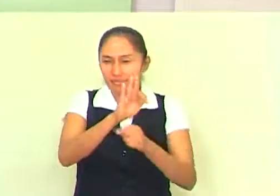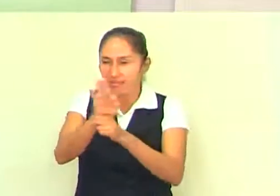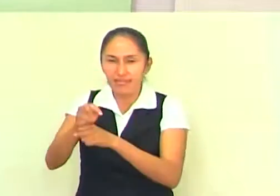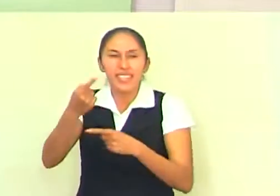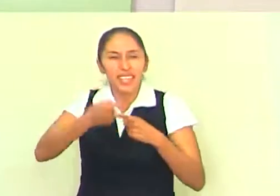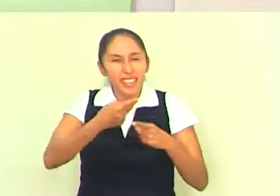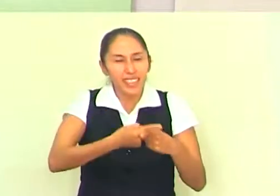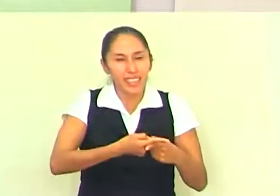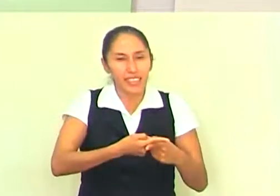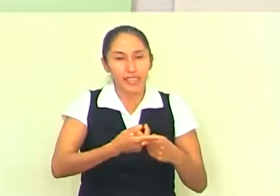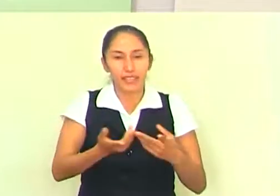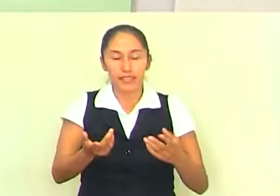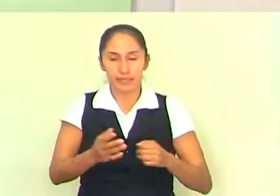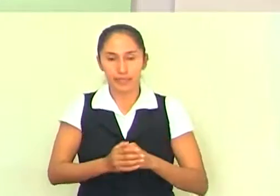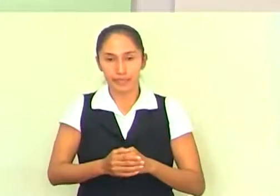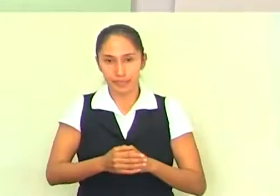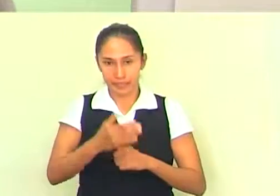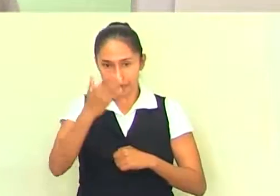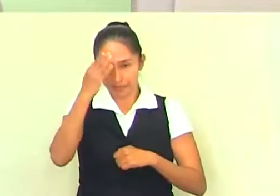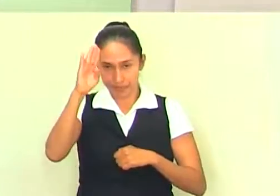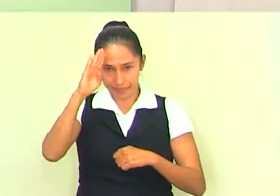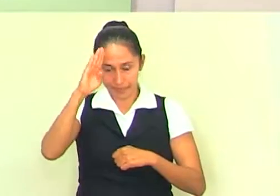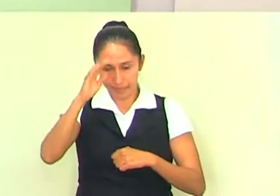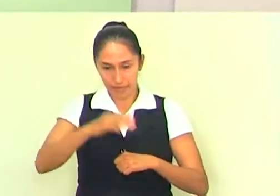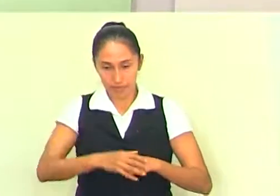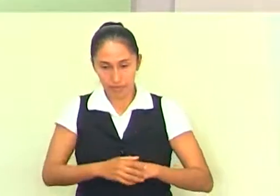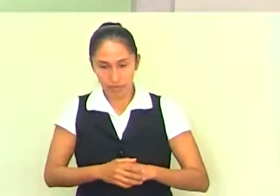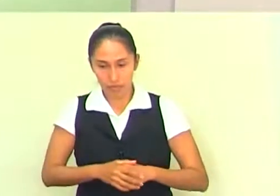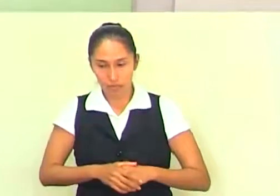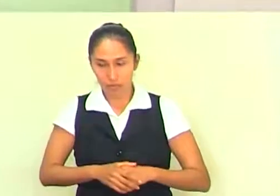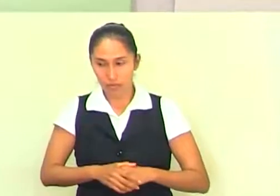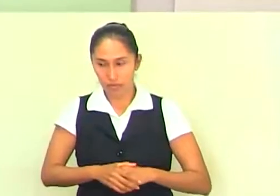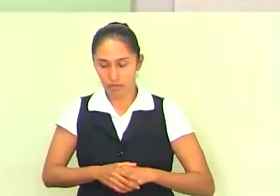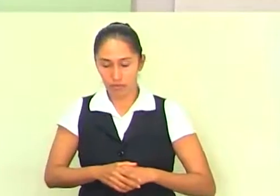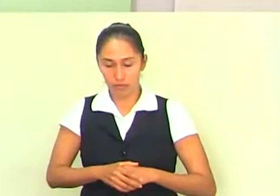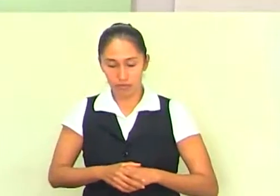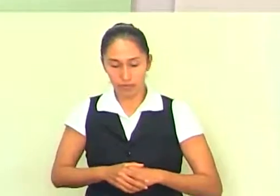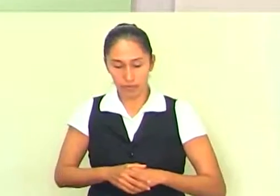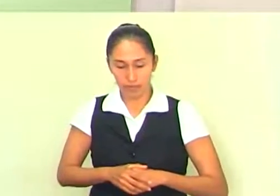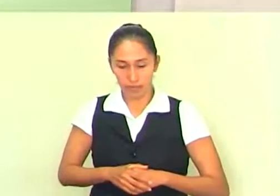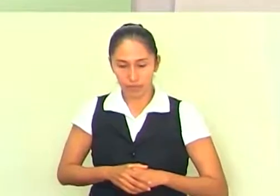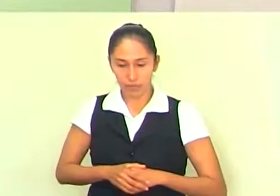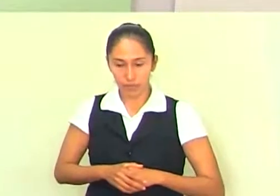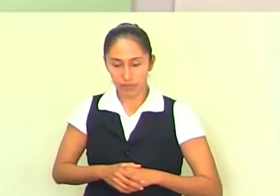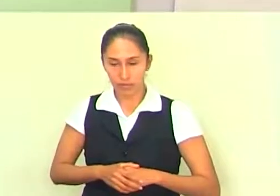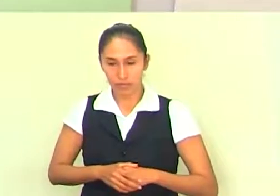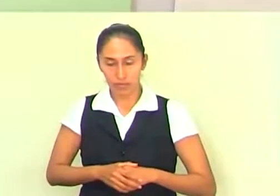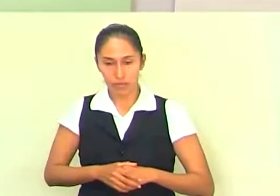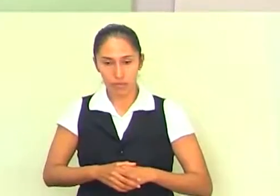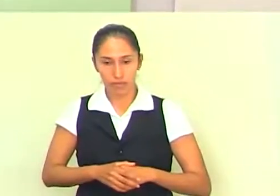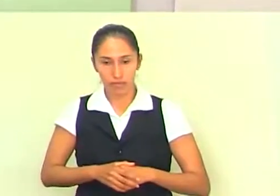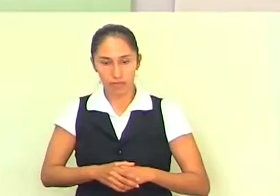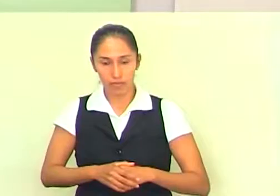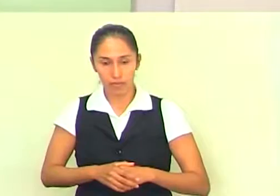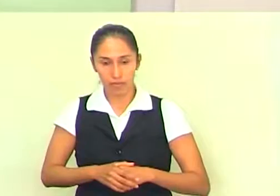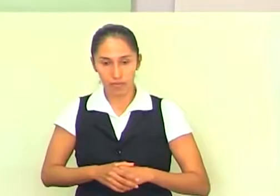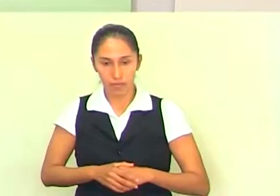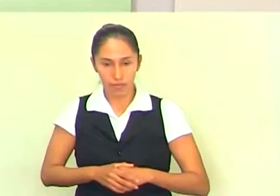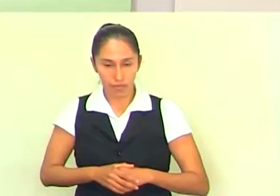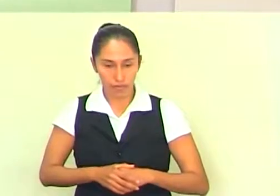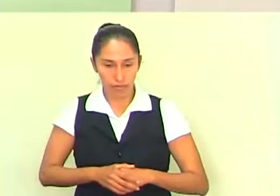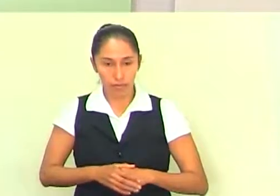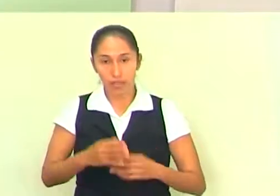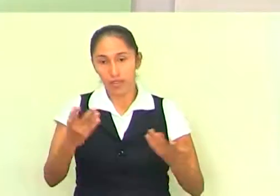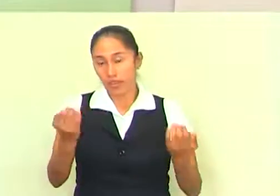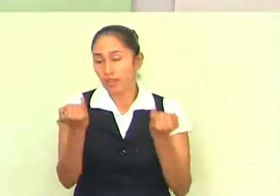importante que lo tengamos en cuenta. También hemos dicho que ese conjunto de